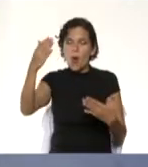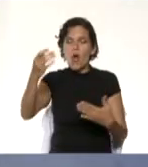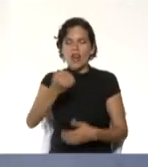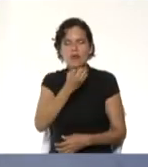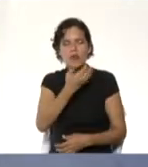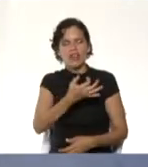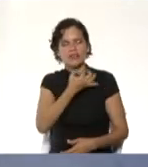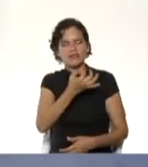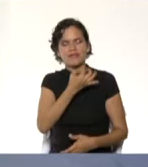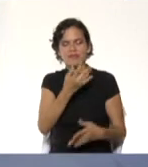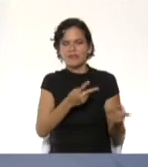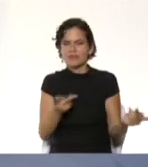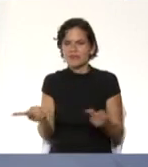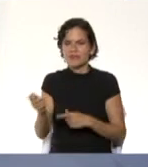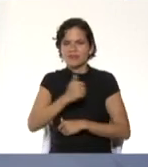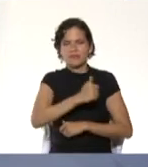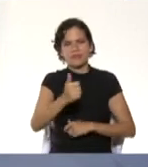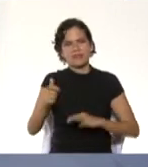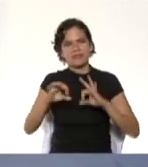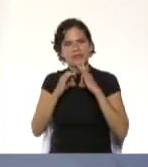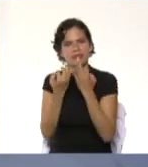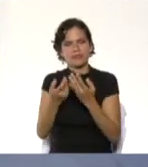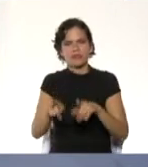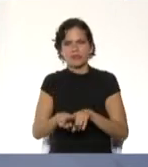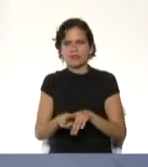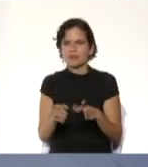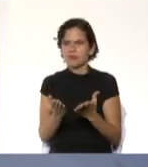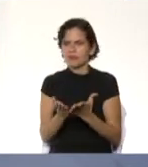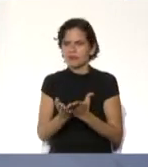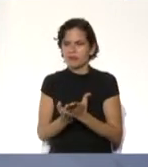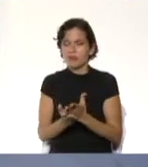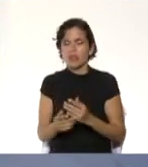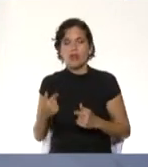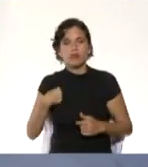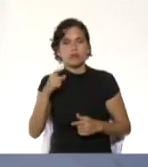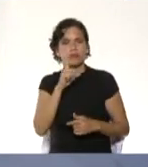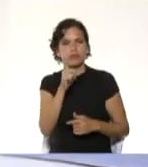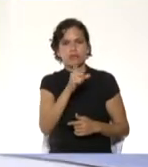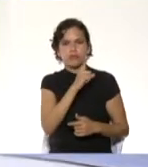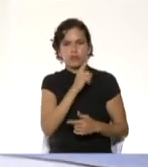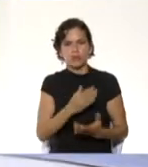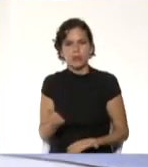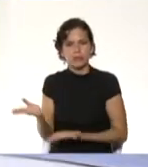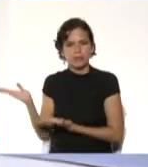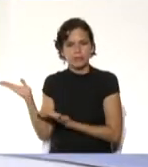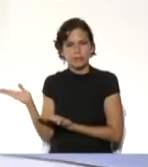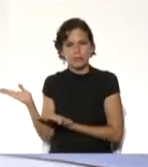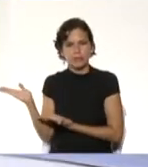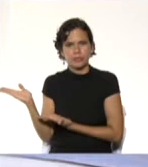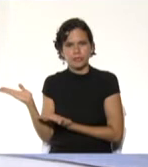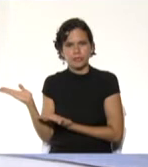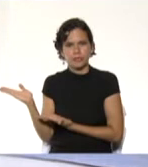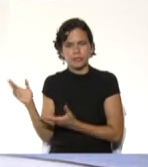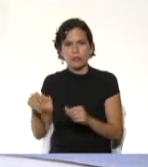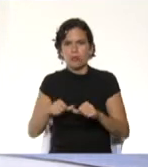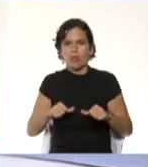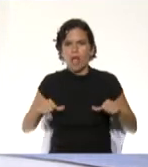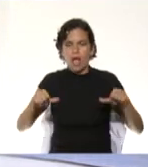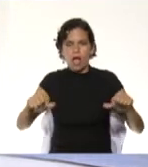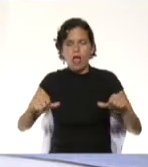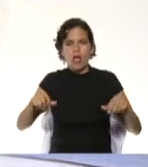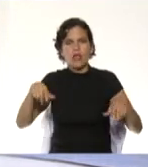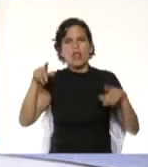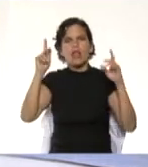Hola, buenas tardes. Bienvenidos a su programa Cada Familia, una Escuela. Mi nombre es Noelia Molina y soy docente del área de formación